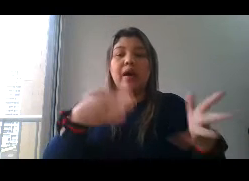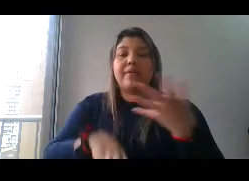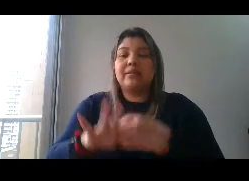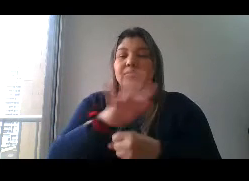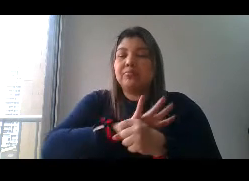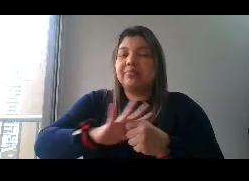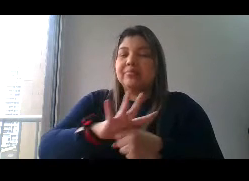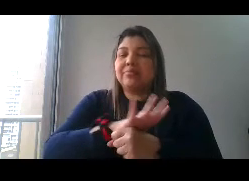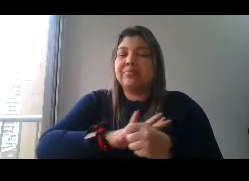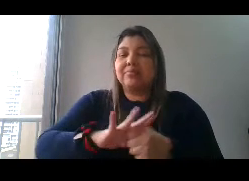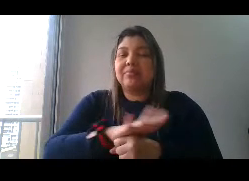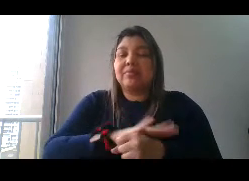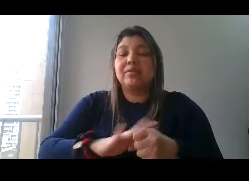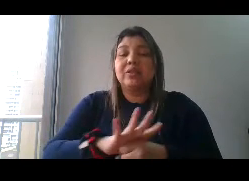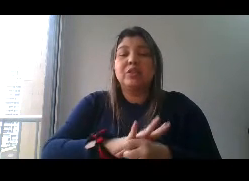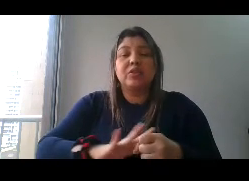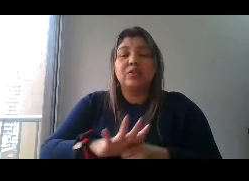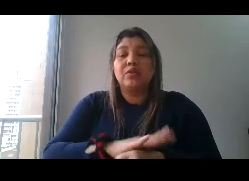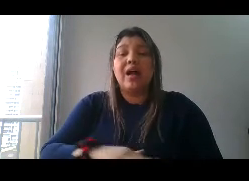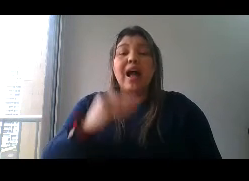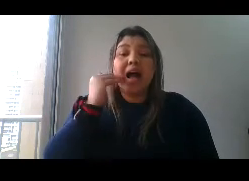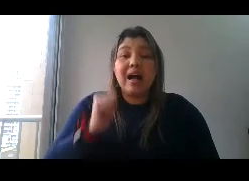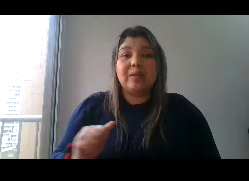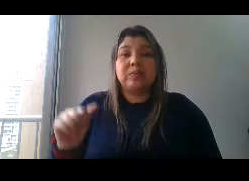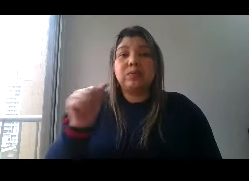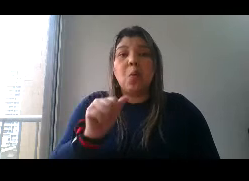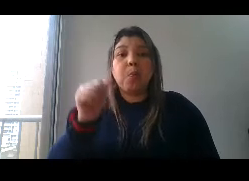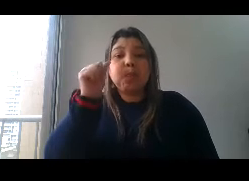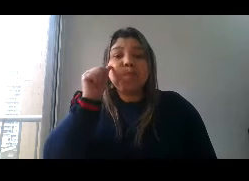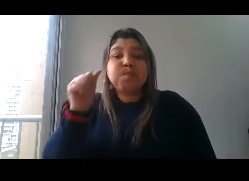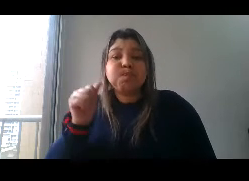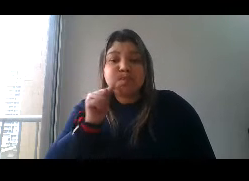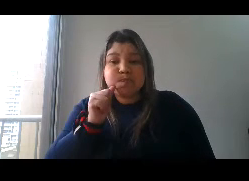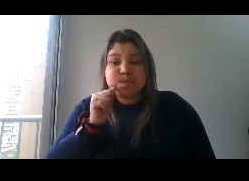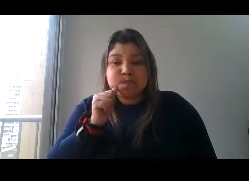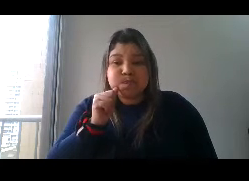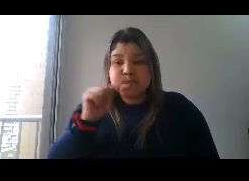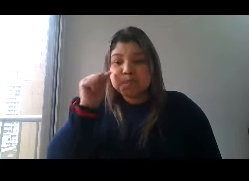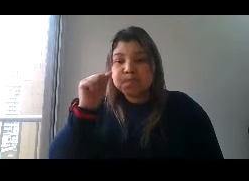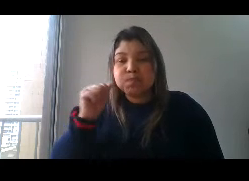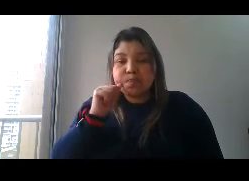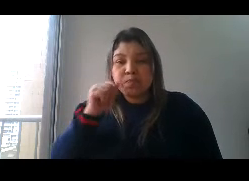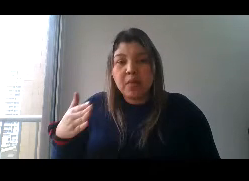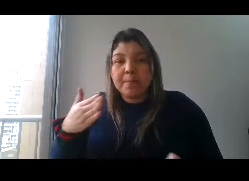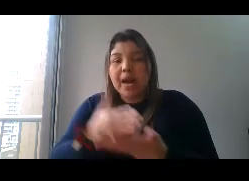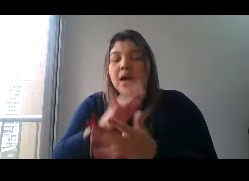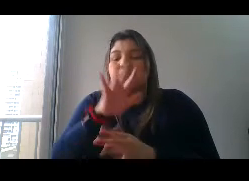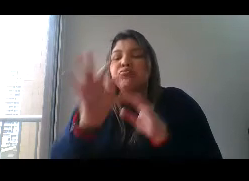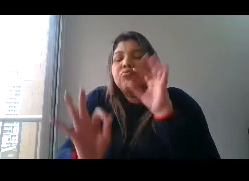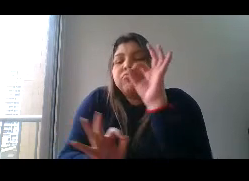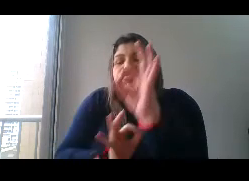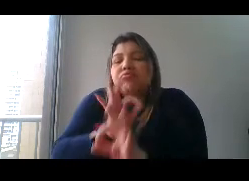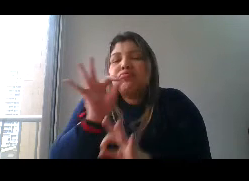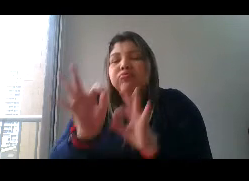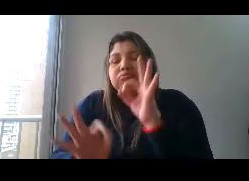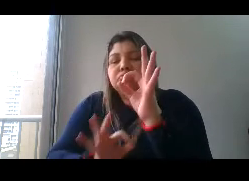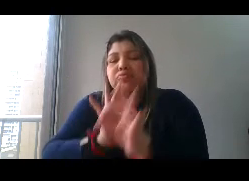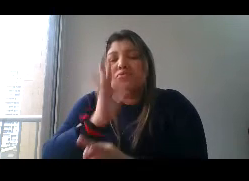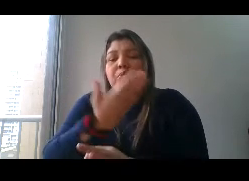embarazadas, y hay un doble propósito aquí, que es la atención, ese cuidado de esa mamá, pero también ese cuidado de esa nueva vida que